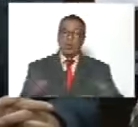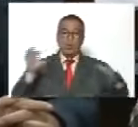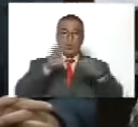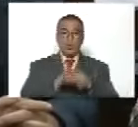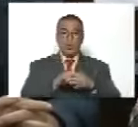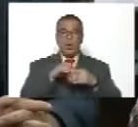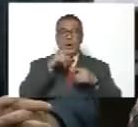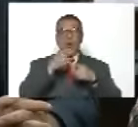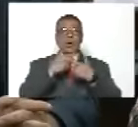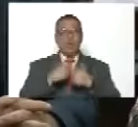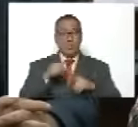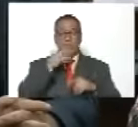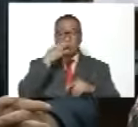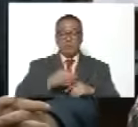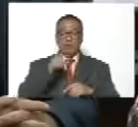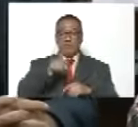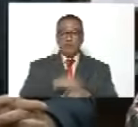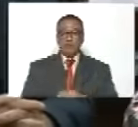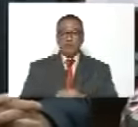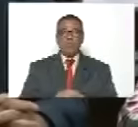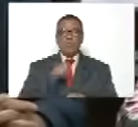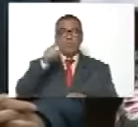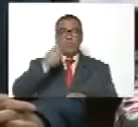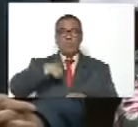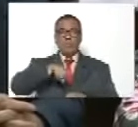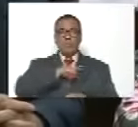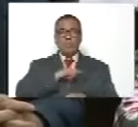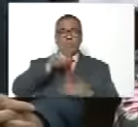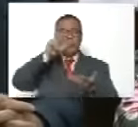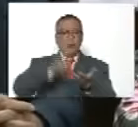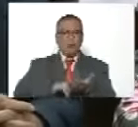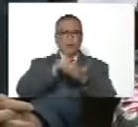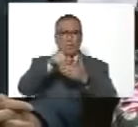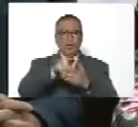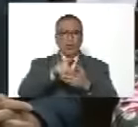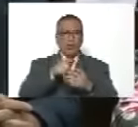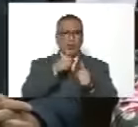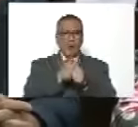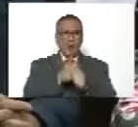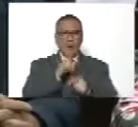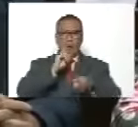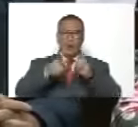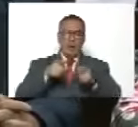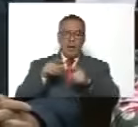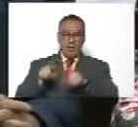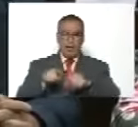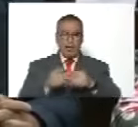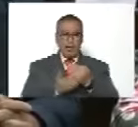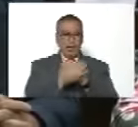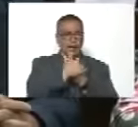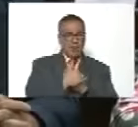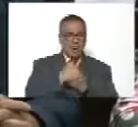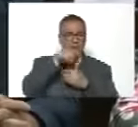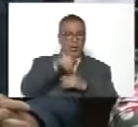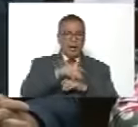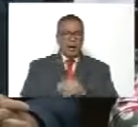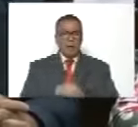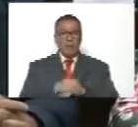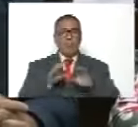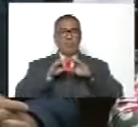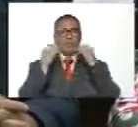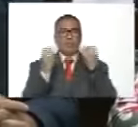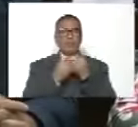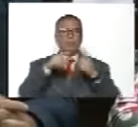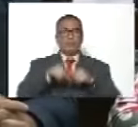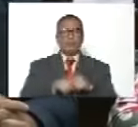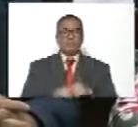asociarse de manera lícitamente. Es por eso que no vamos a aceptar la guachafita de algún sector que se esconde bajo fachadas de una